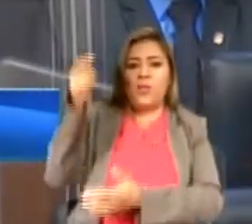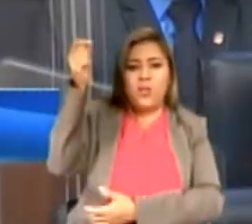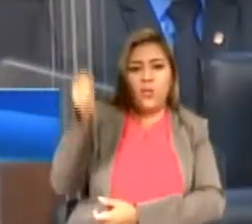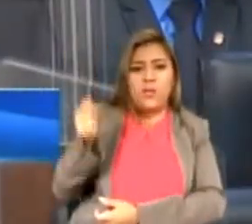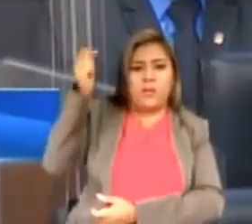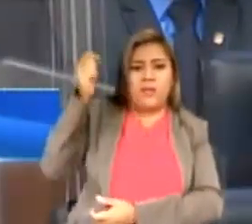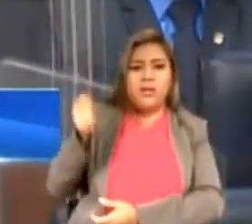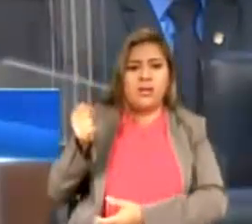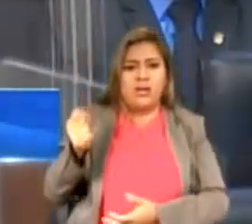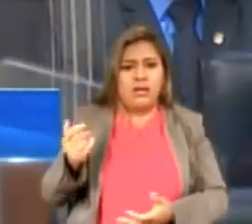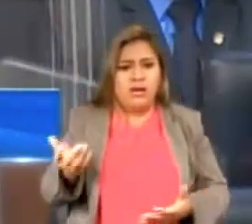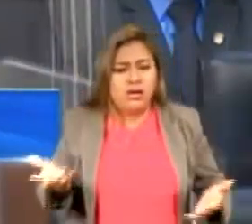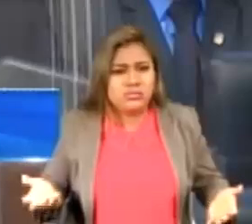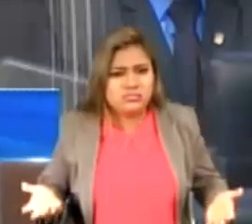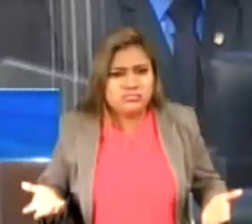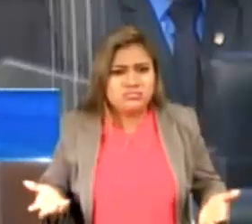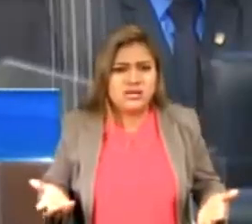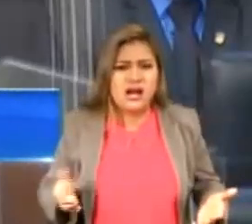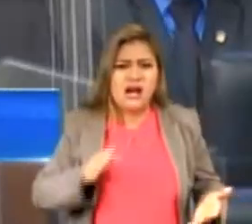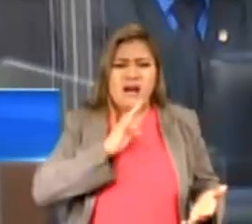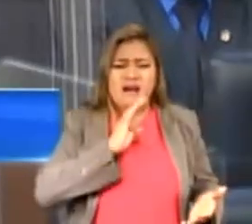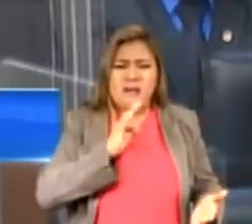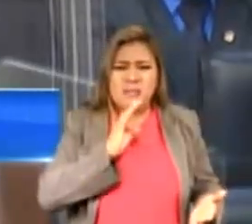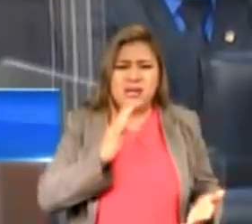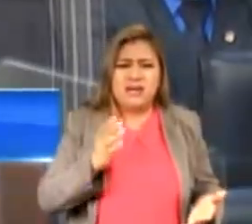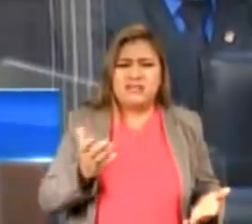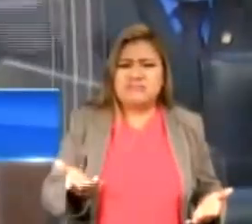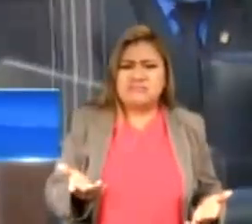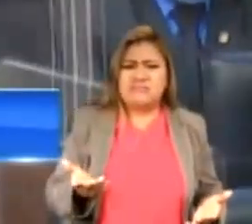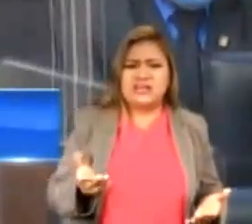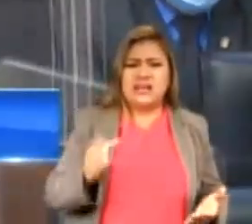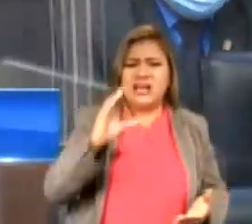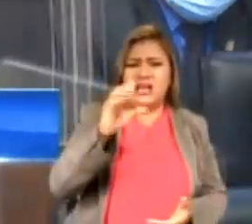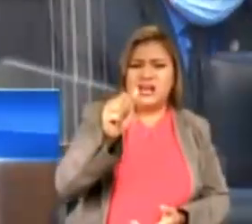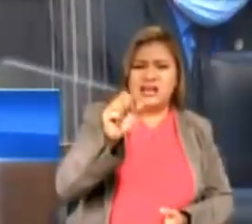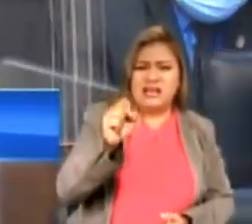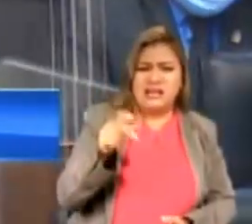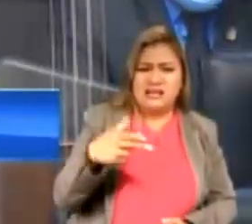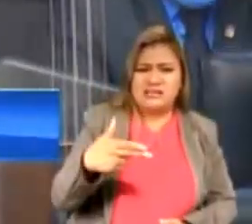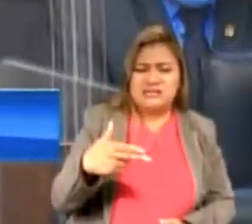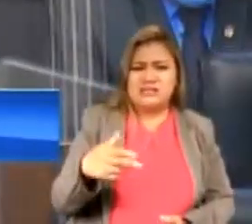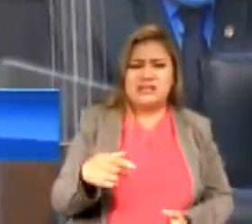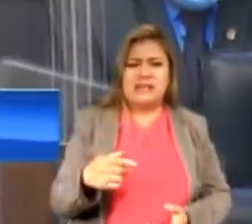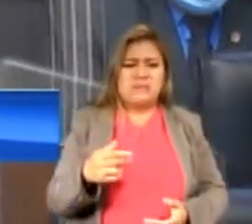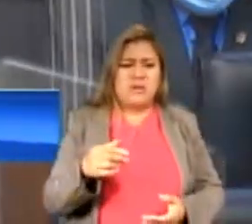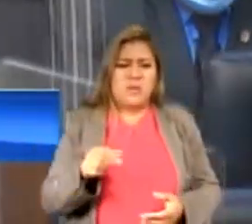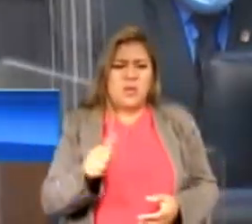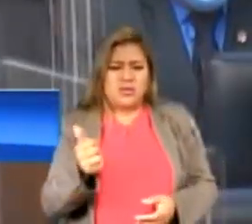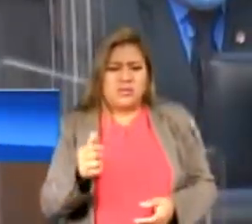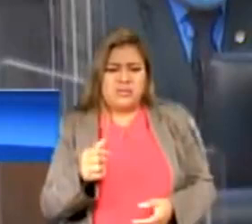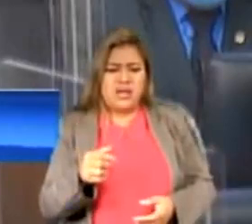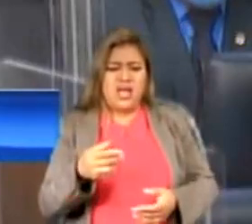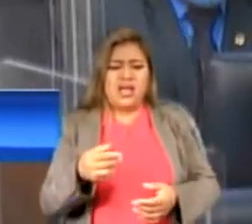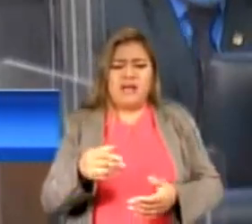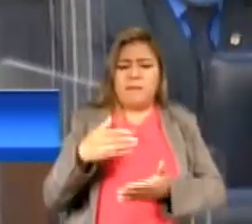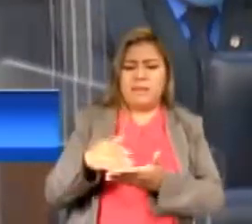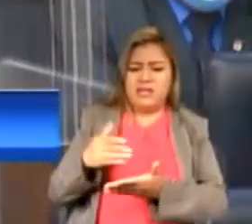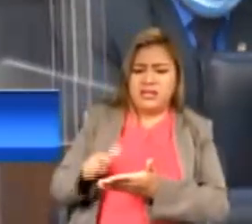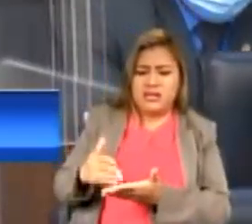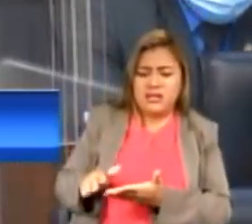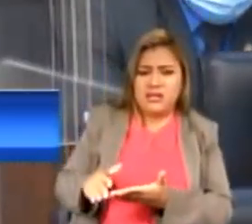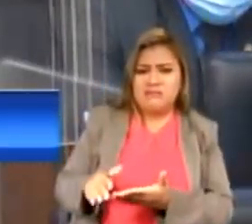habló del cash, de los depósitos de plazo fijo y de los activos o bonos, y que esos activos había que vender propiedades a